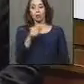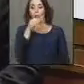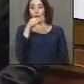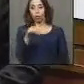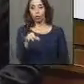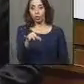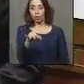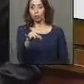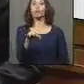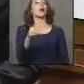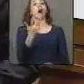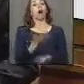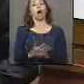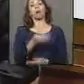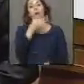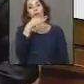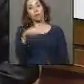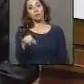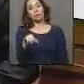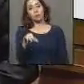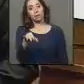decirlo